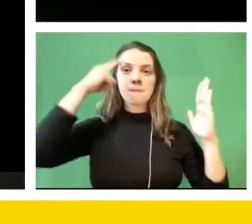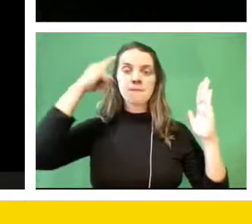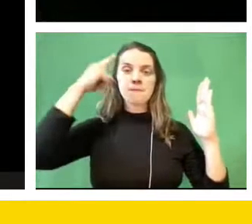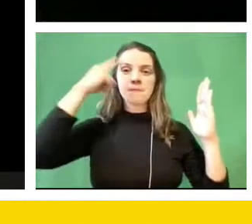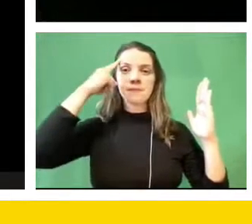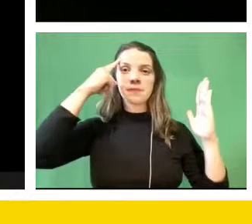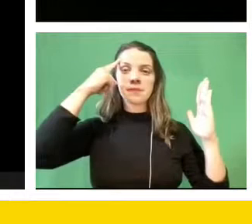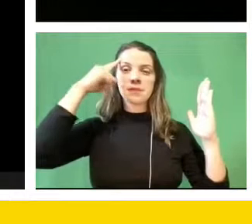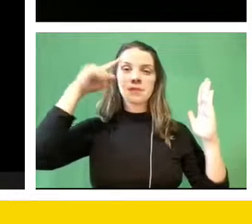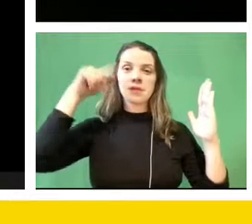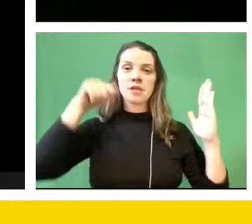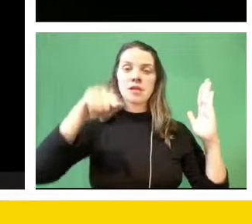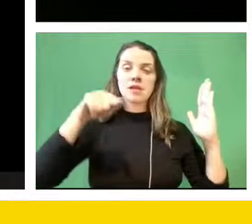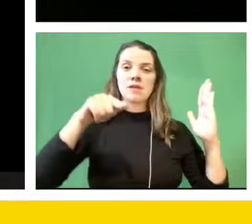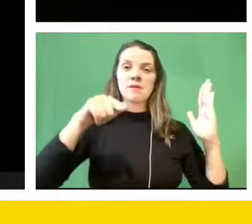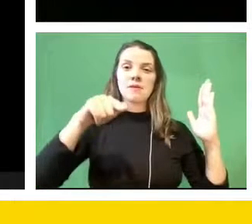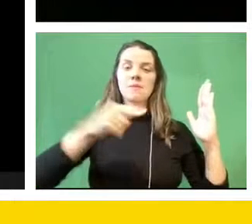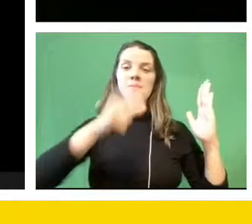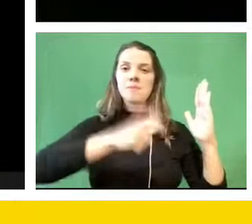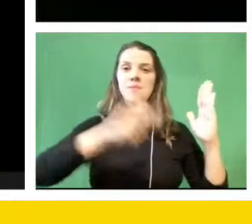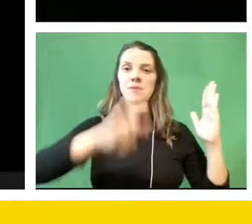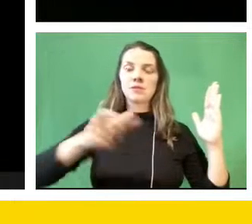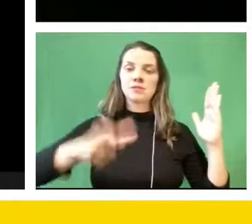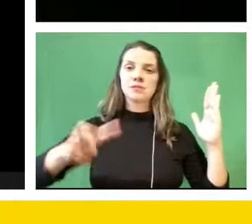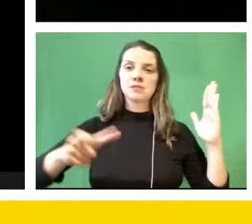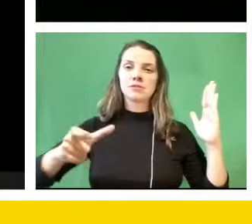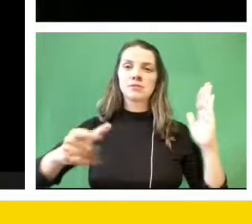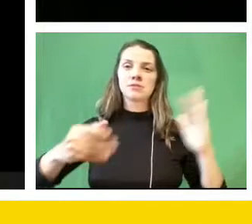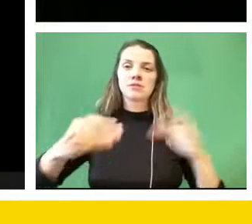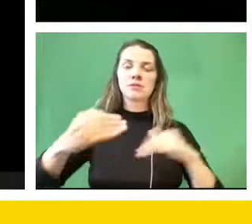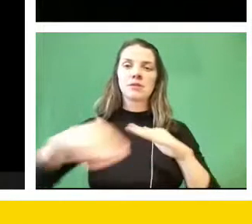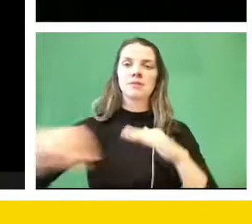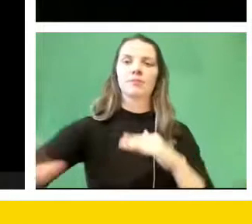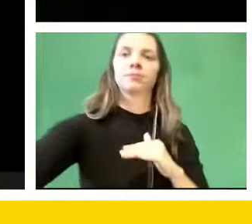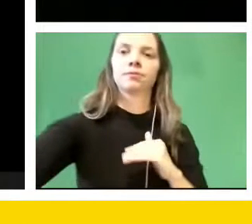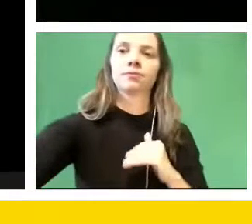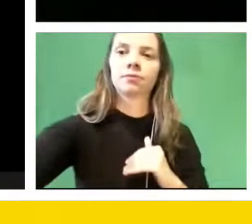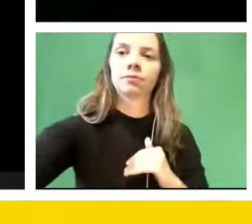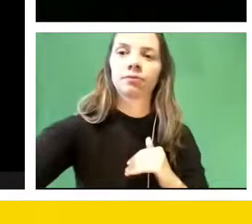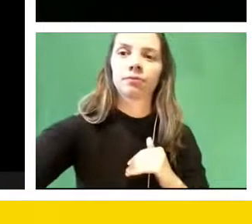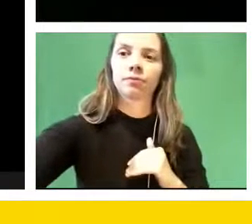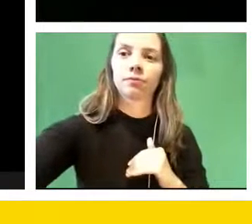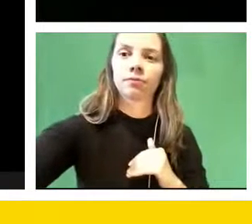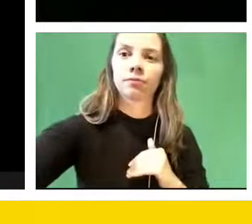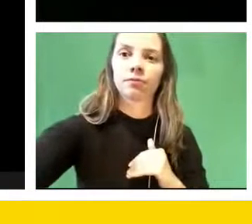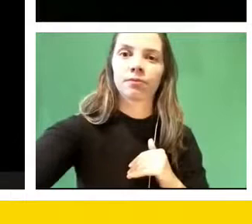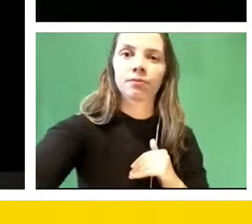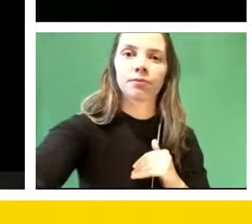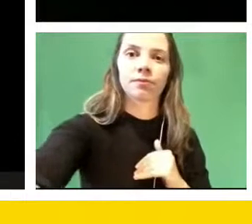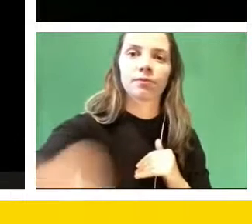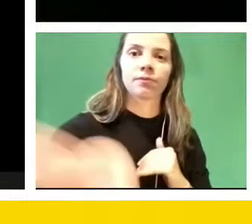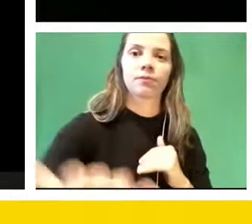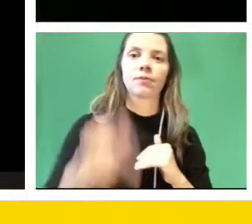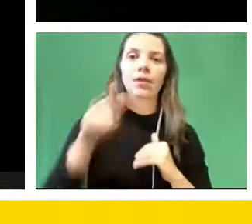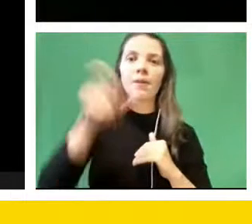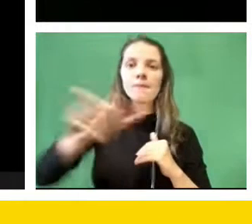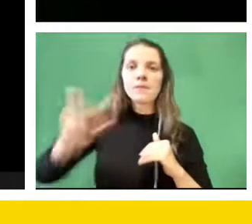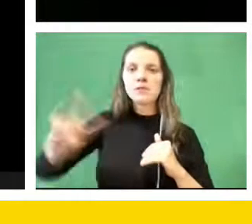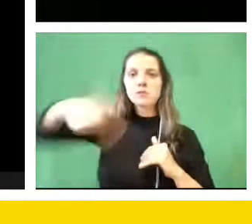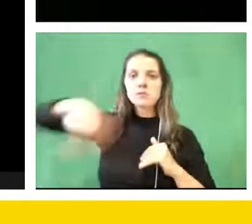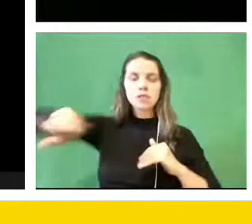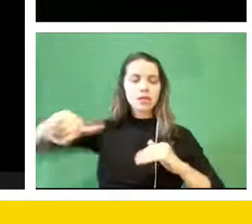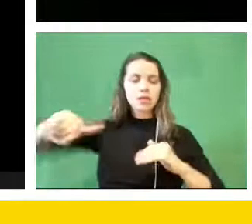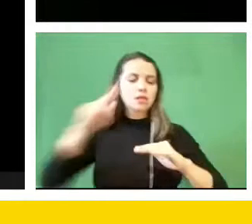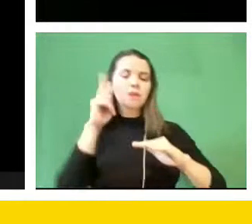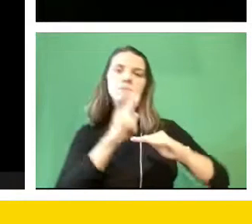con discapacidad o sin discapacidad, sino que sean espacios pensados para cualquier tipo de usuario que llegue a estar y